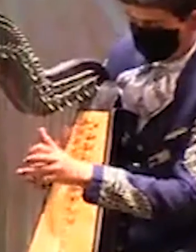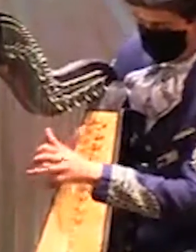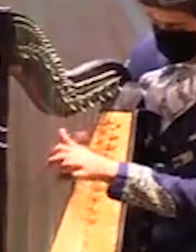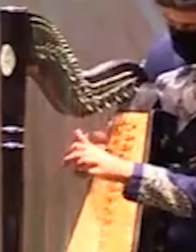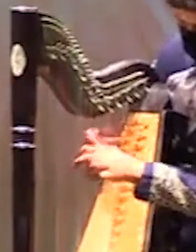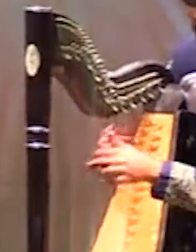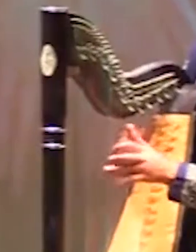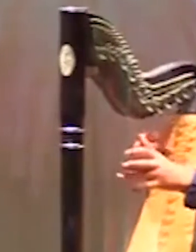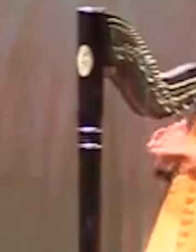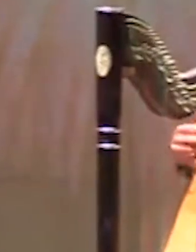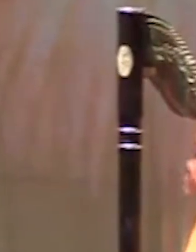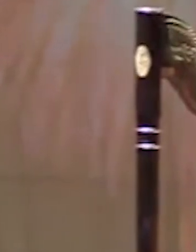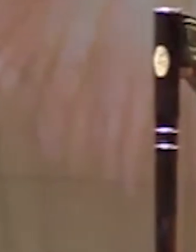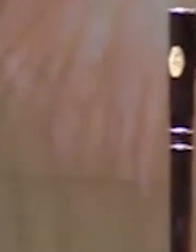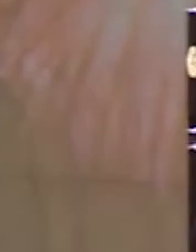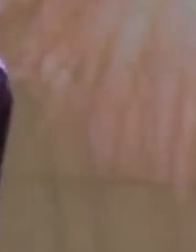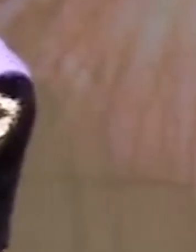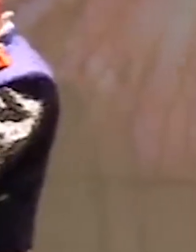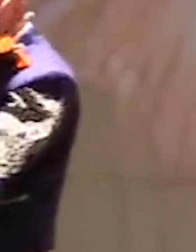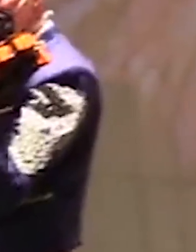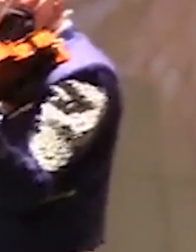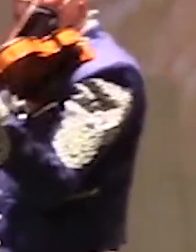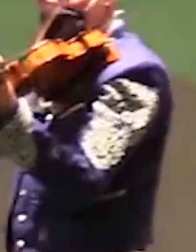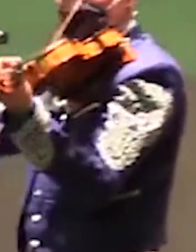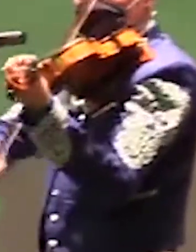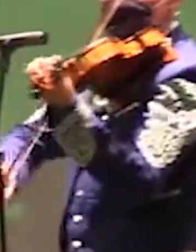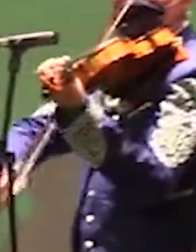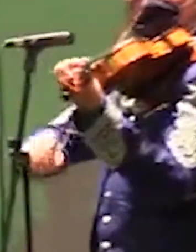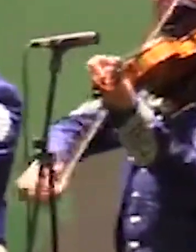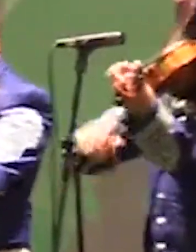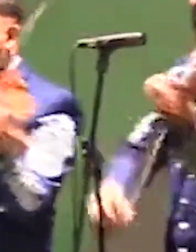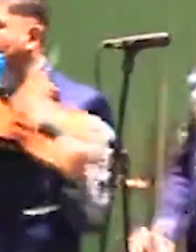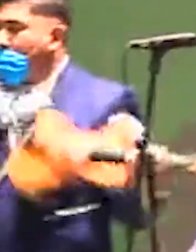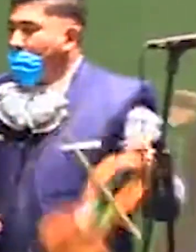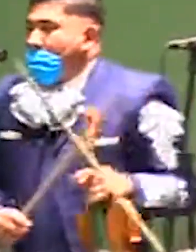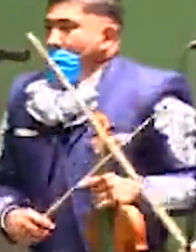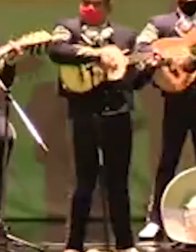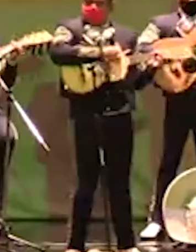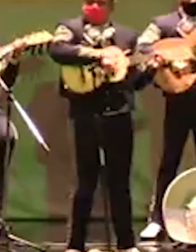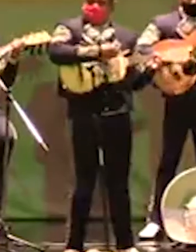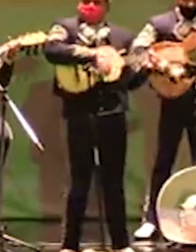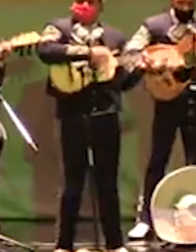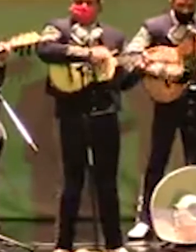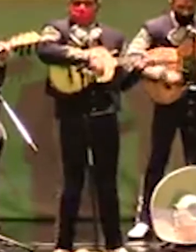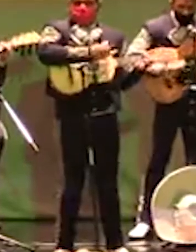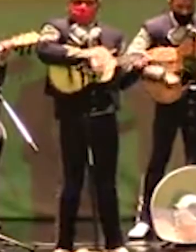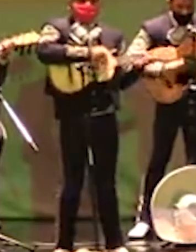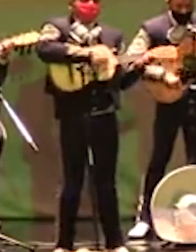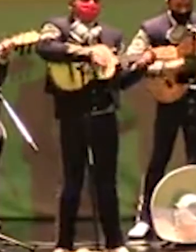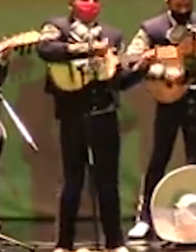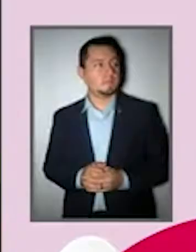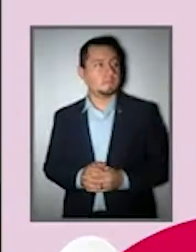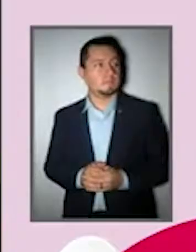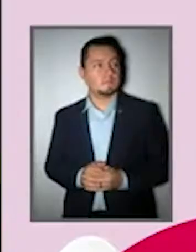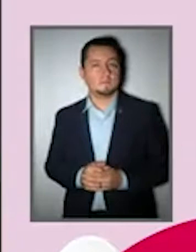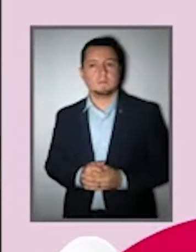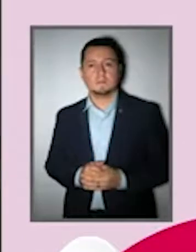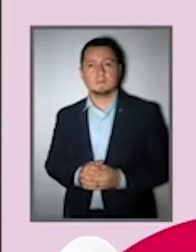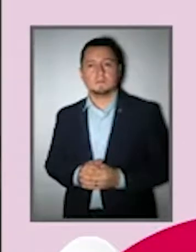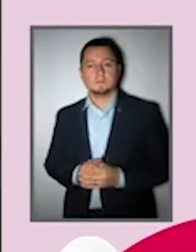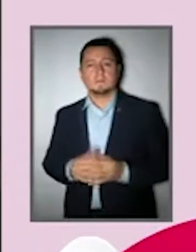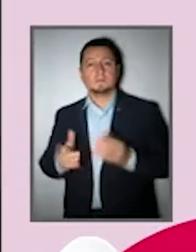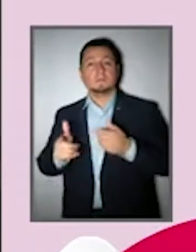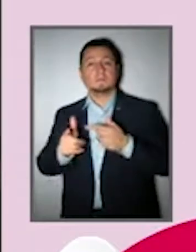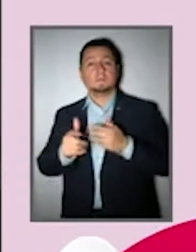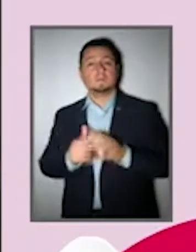este tipo de agrupaciones son reconocidas como una manifestación cultural, artística y representativa de Jalisco.